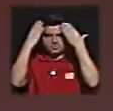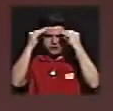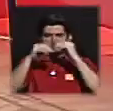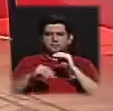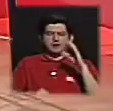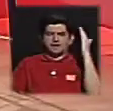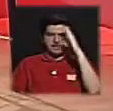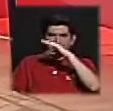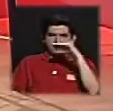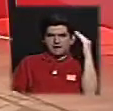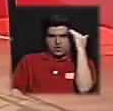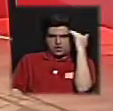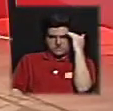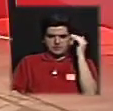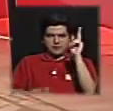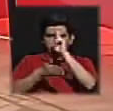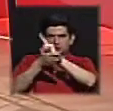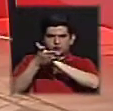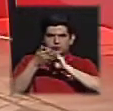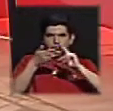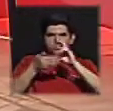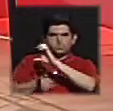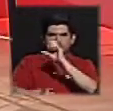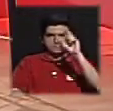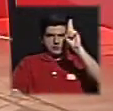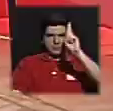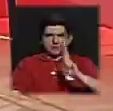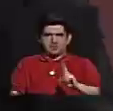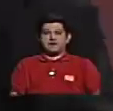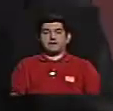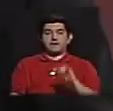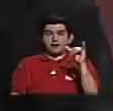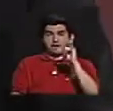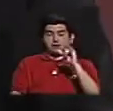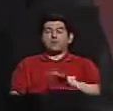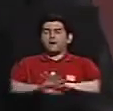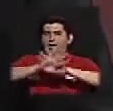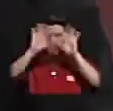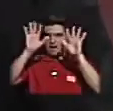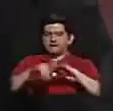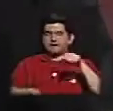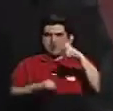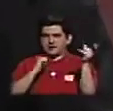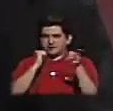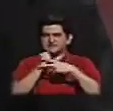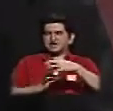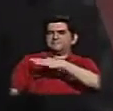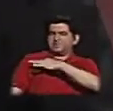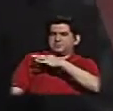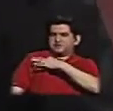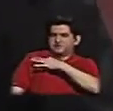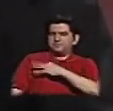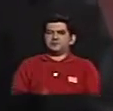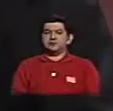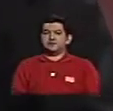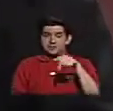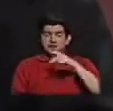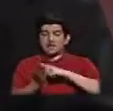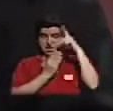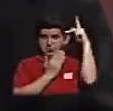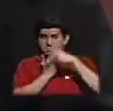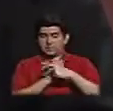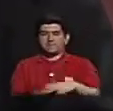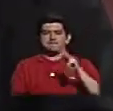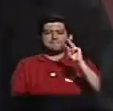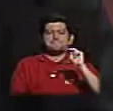y el Conocimiento de la Universidad de Costa Rica. También hay que aclarar que en esta ocasión invitamos también a este programa